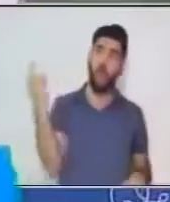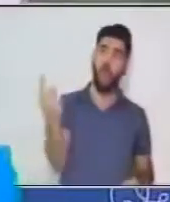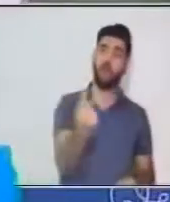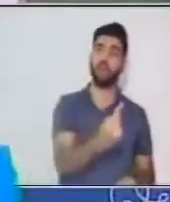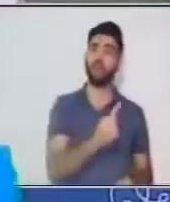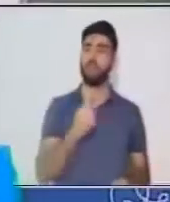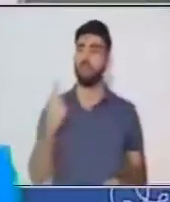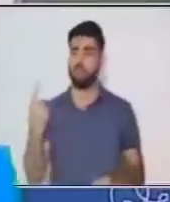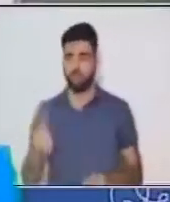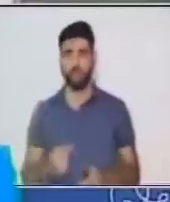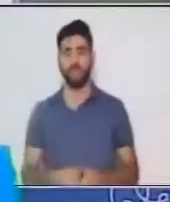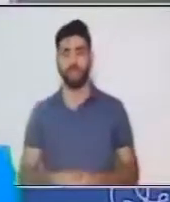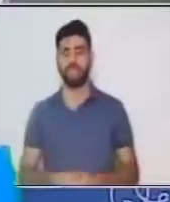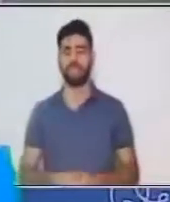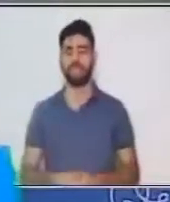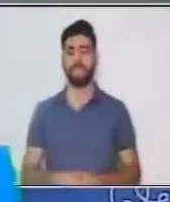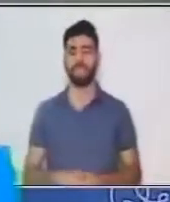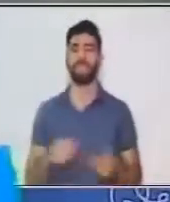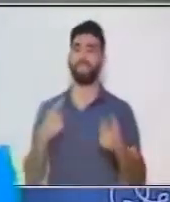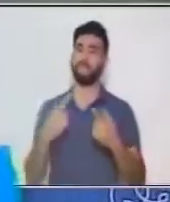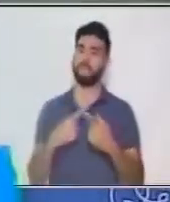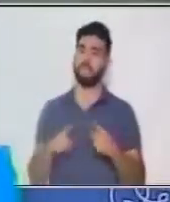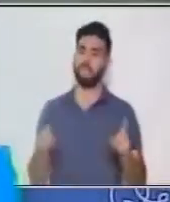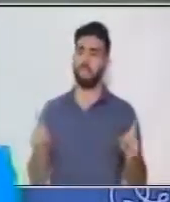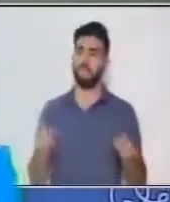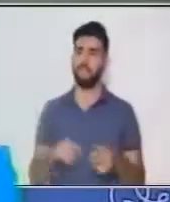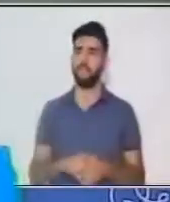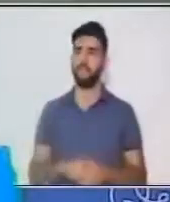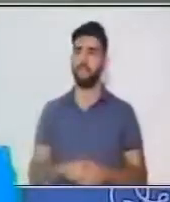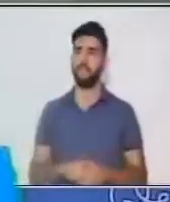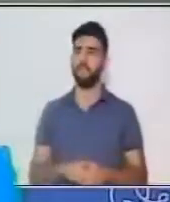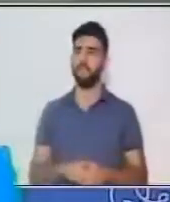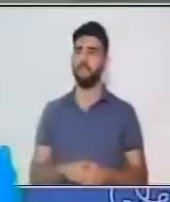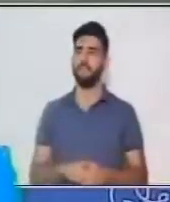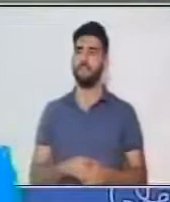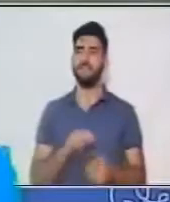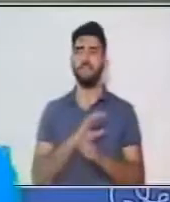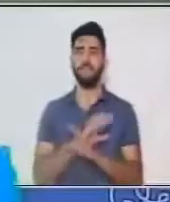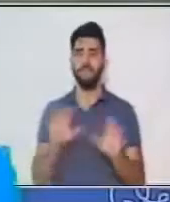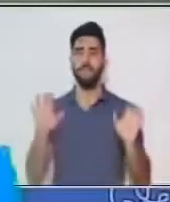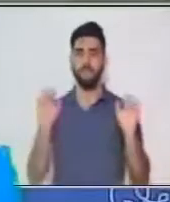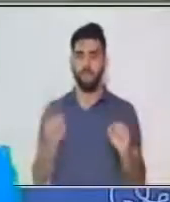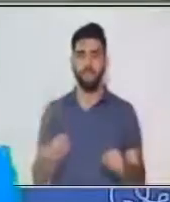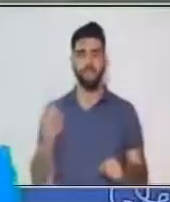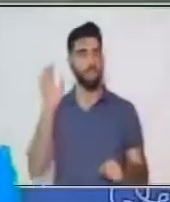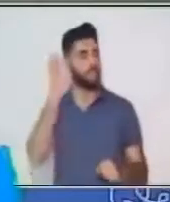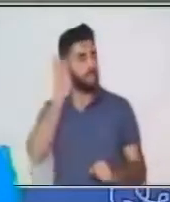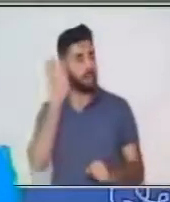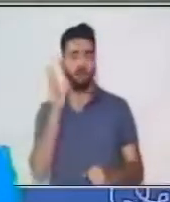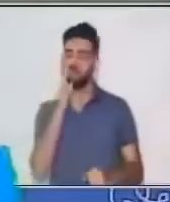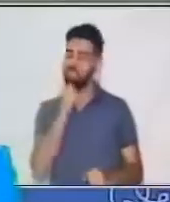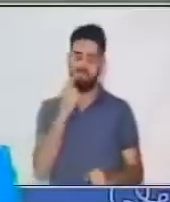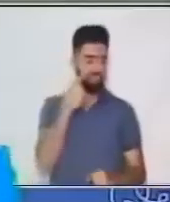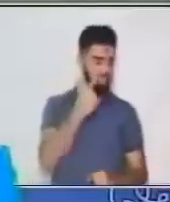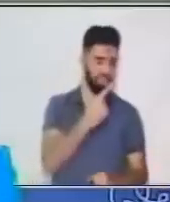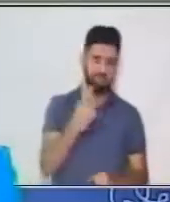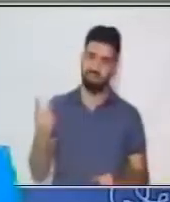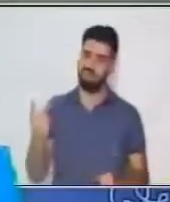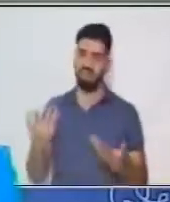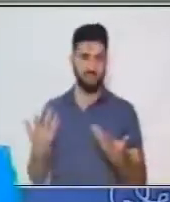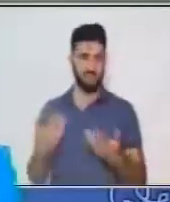ocurría alrededor. Pero tenían un problema, ellas solo podían escuchar. No podían conocer por medio de los demás